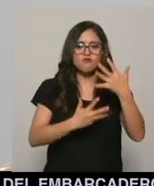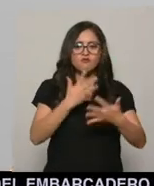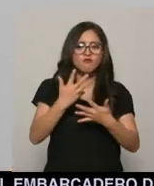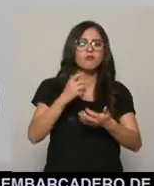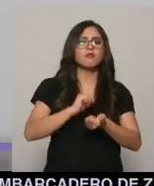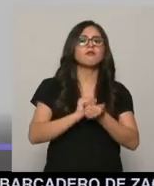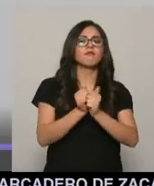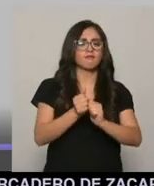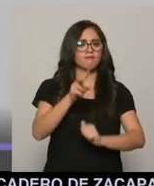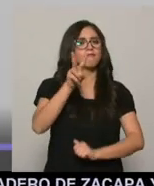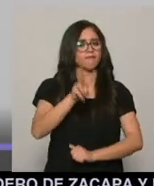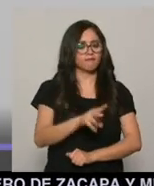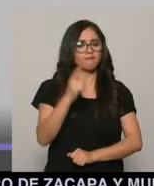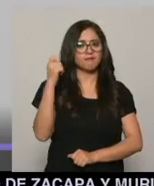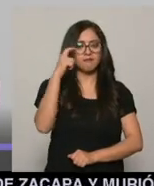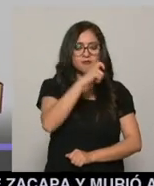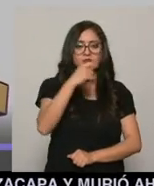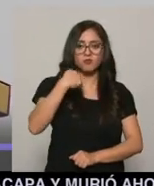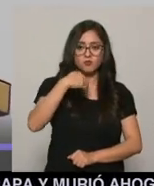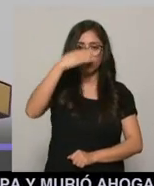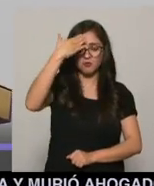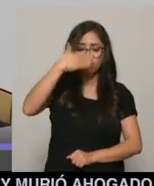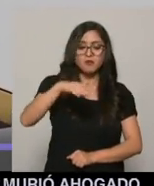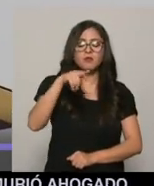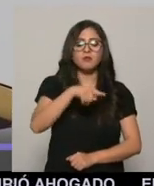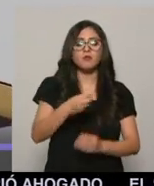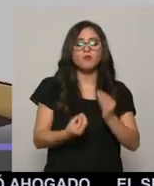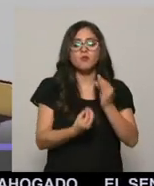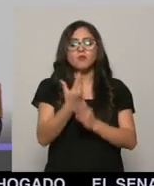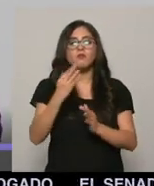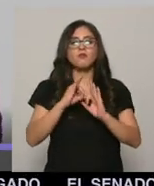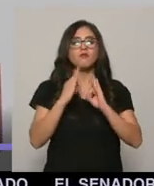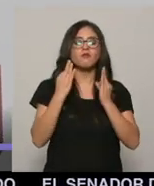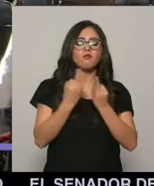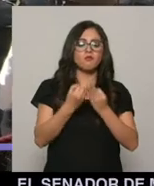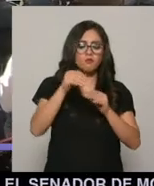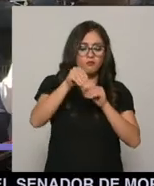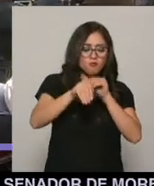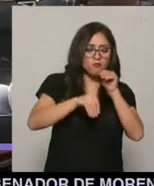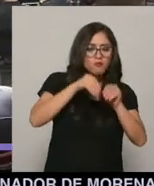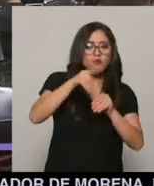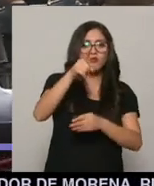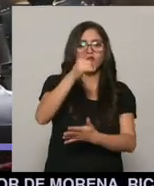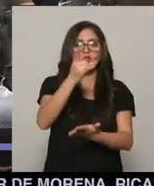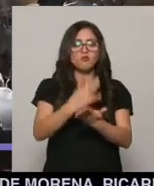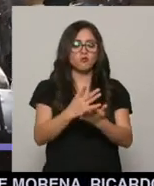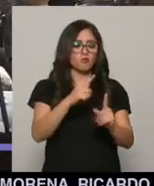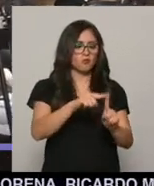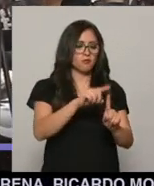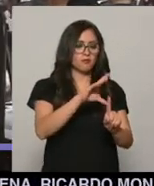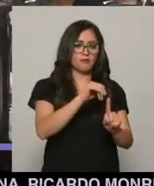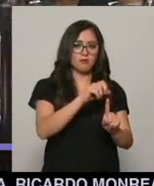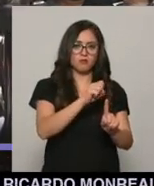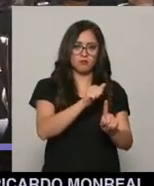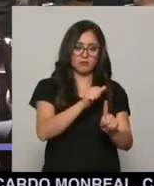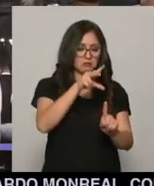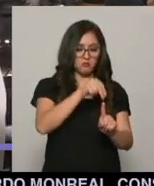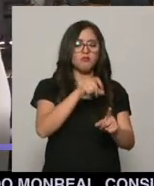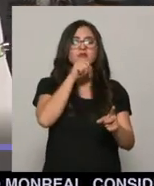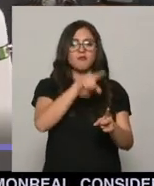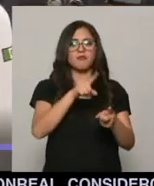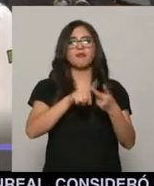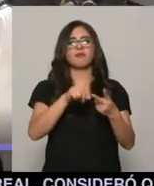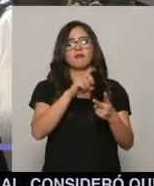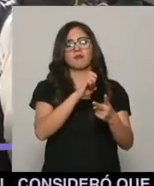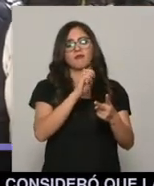complicado, pero creo que con la nueva estrategia de diseño, que es no solo combatir las causas, sino combatir los efectos, creo que vamos a ir en